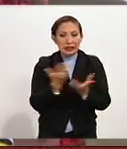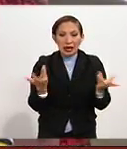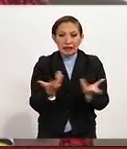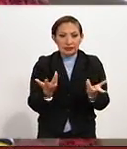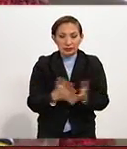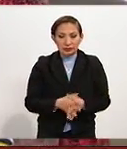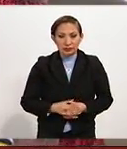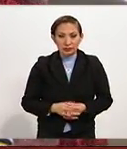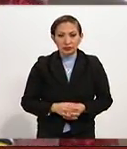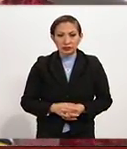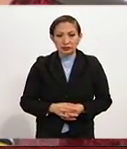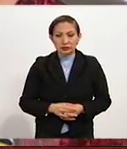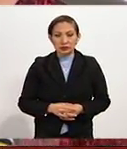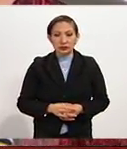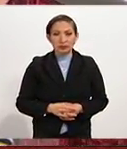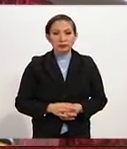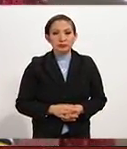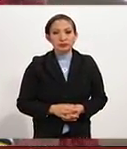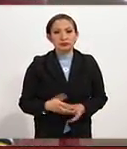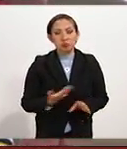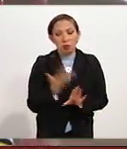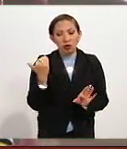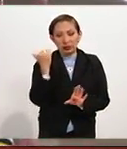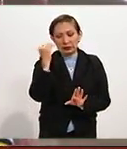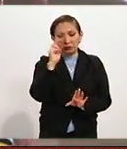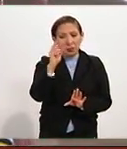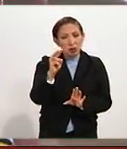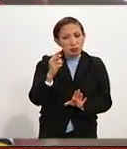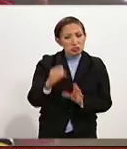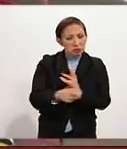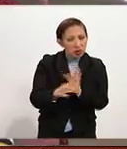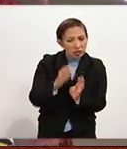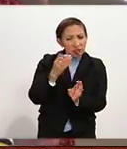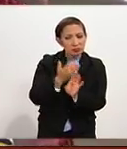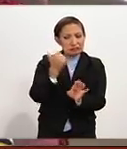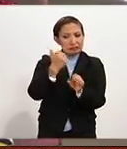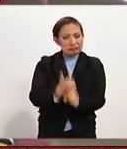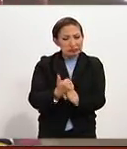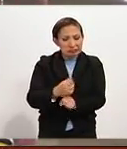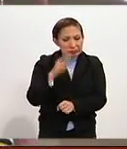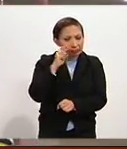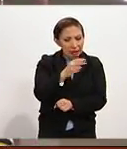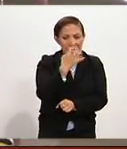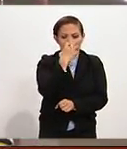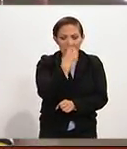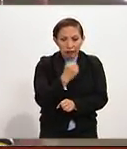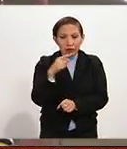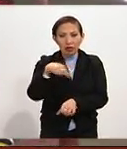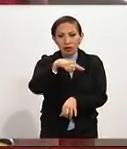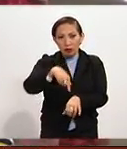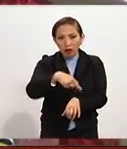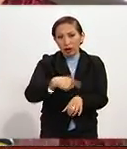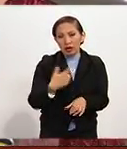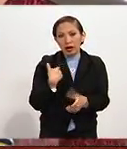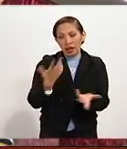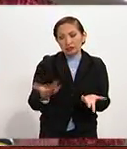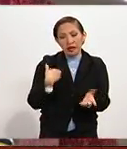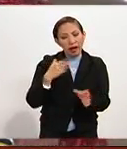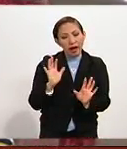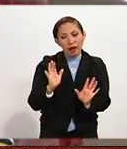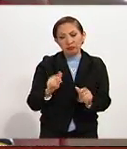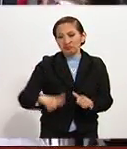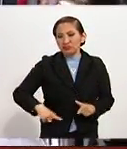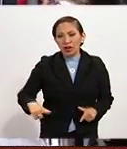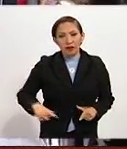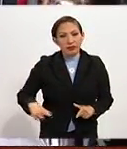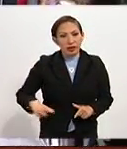decía, muy dramáticos por momentos, en apenas 6-7 horas salía una administración que estaba